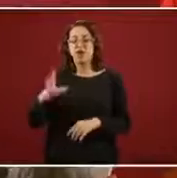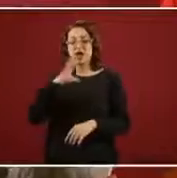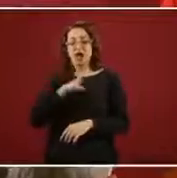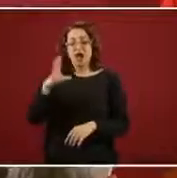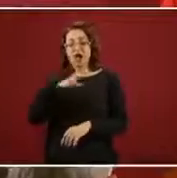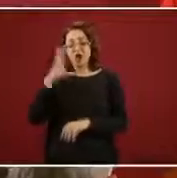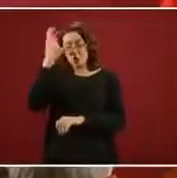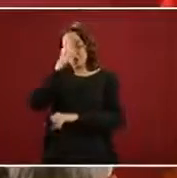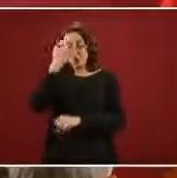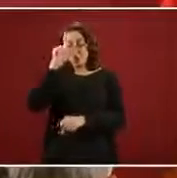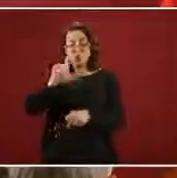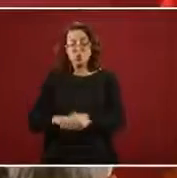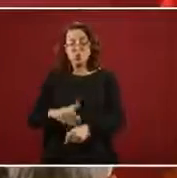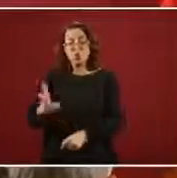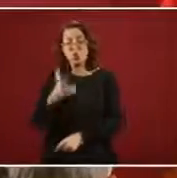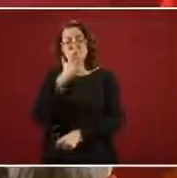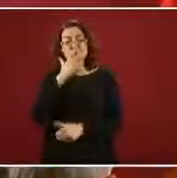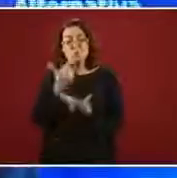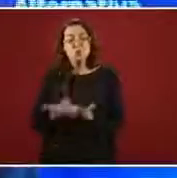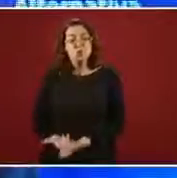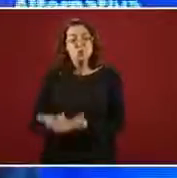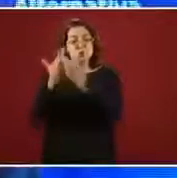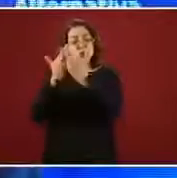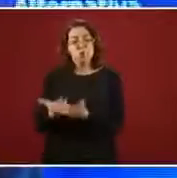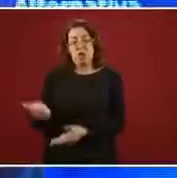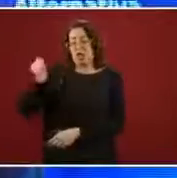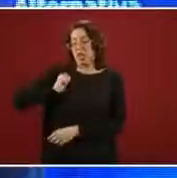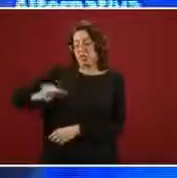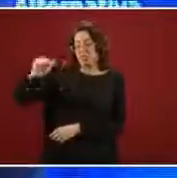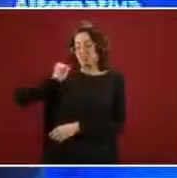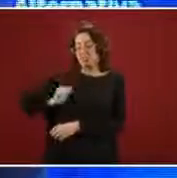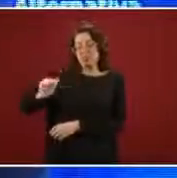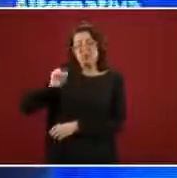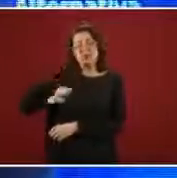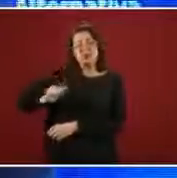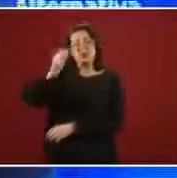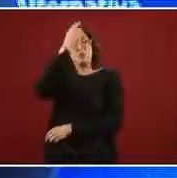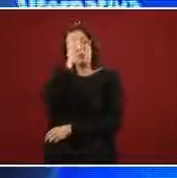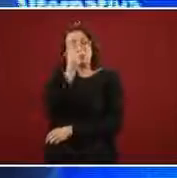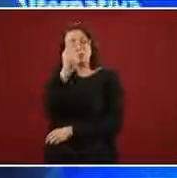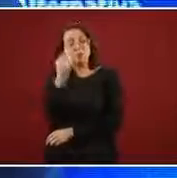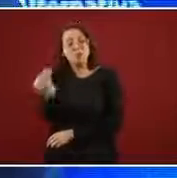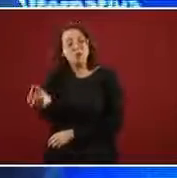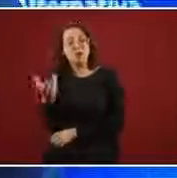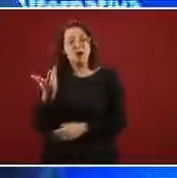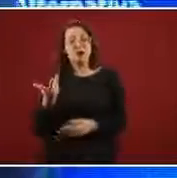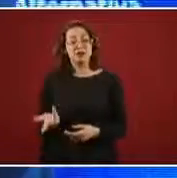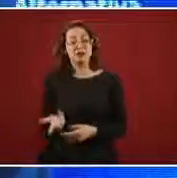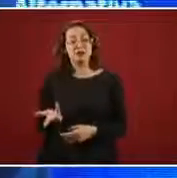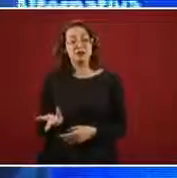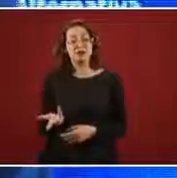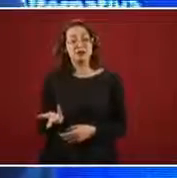cultural, las zonas arqueológicas, el mundo maya, son